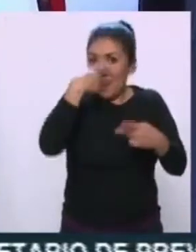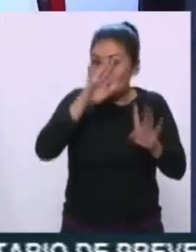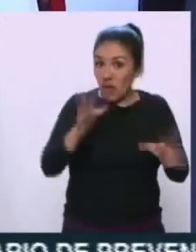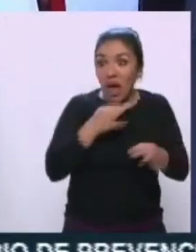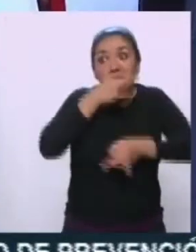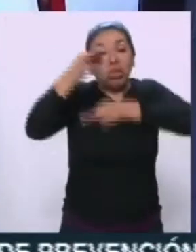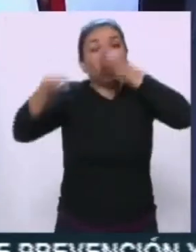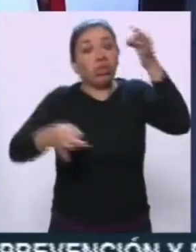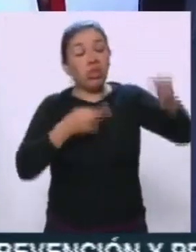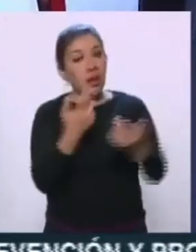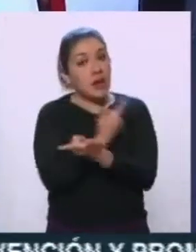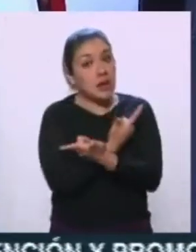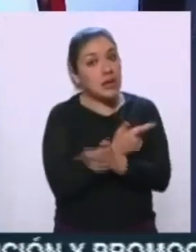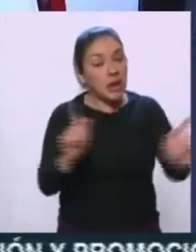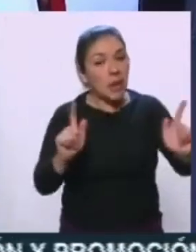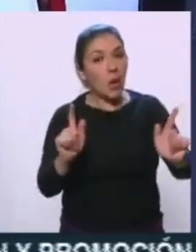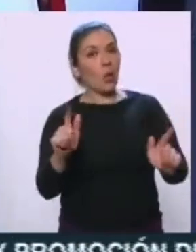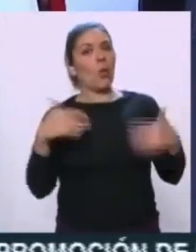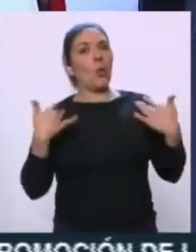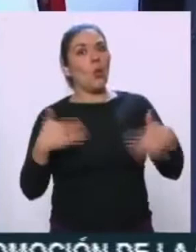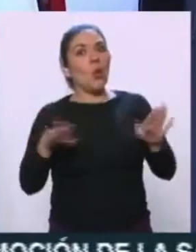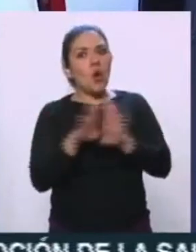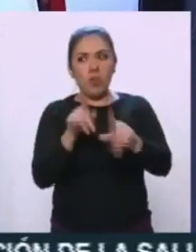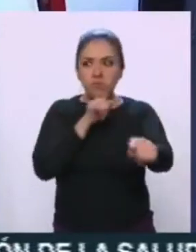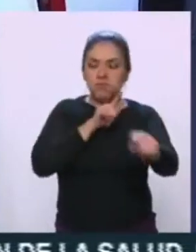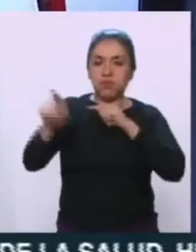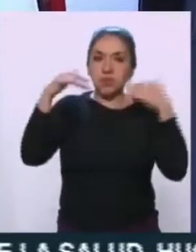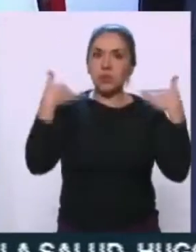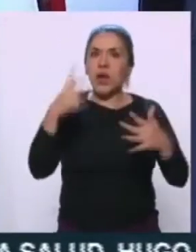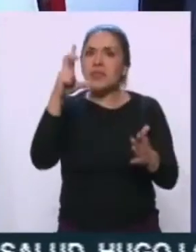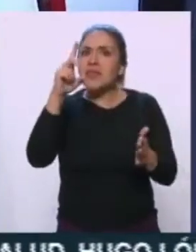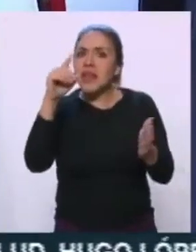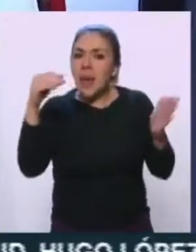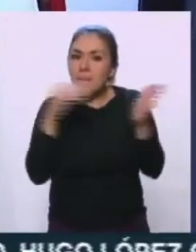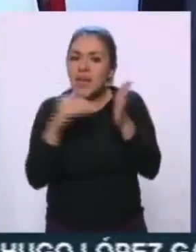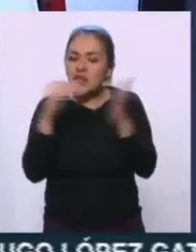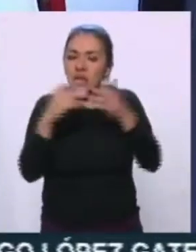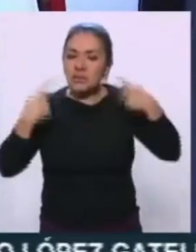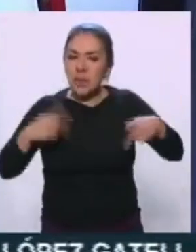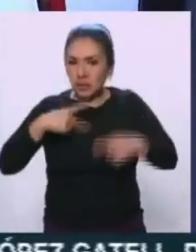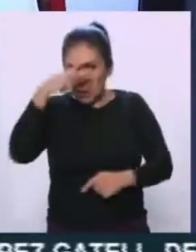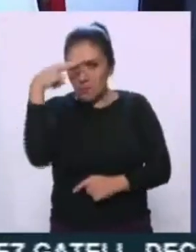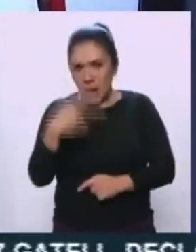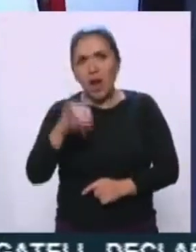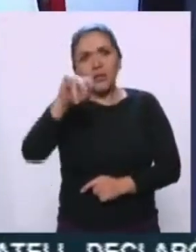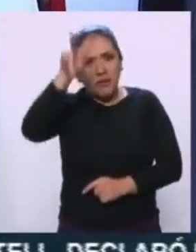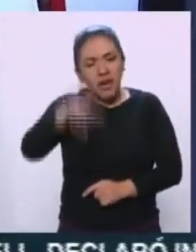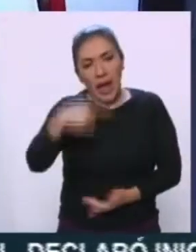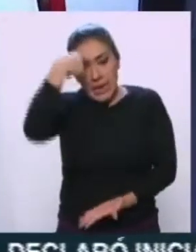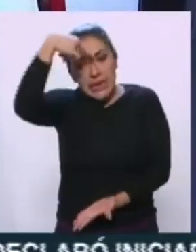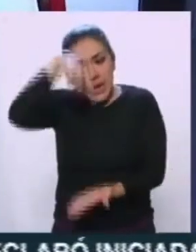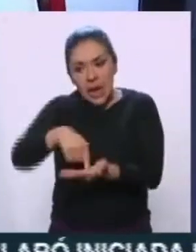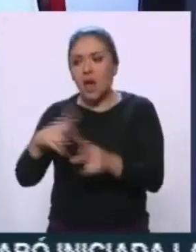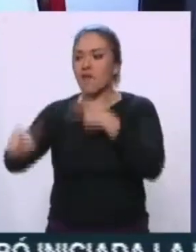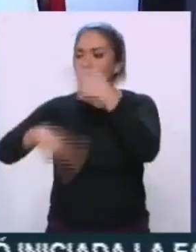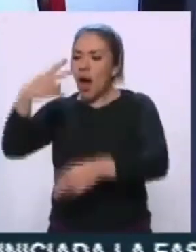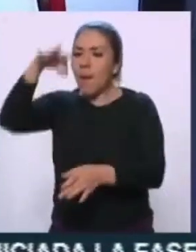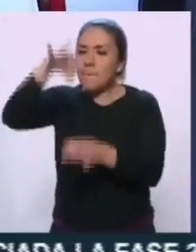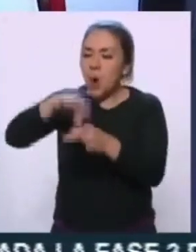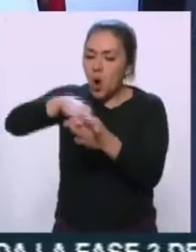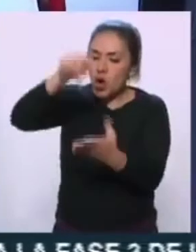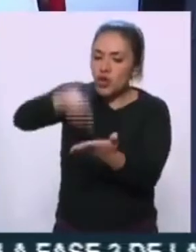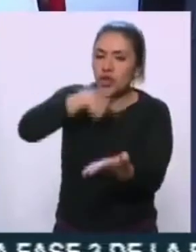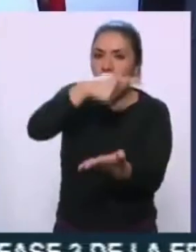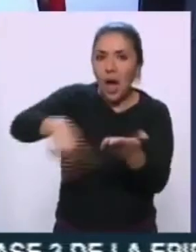me parece que es un insulto a los 30 millones de mexicanos que creímos en la democracia, fuimos a votar